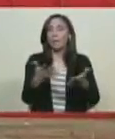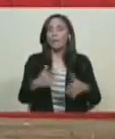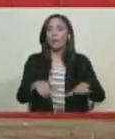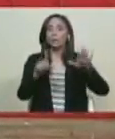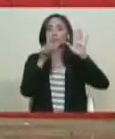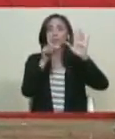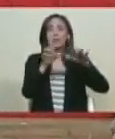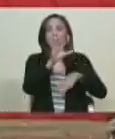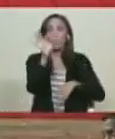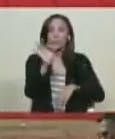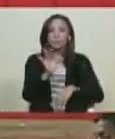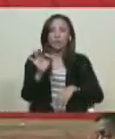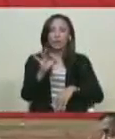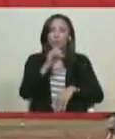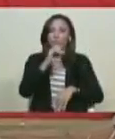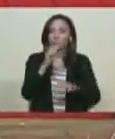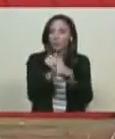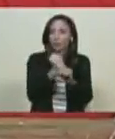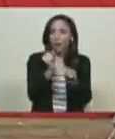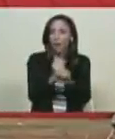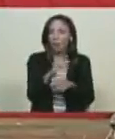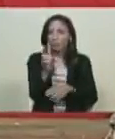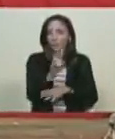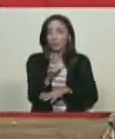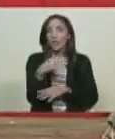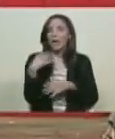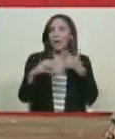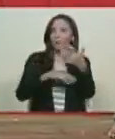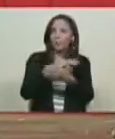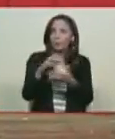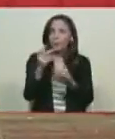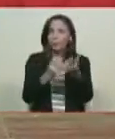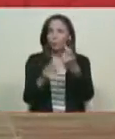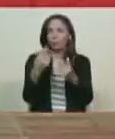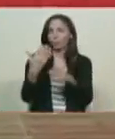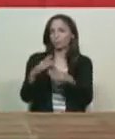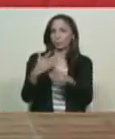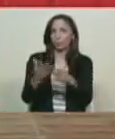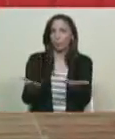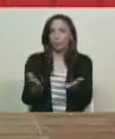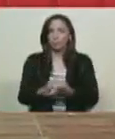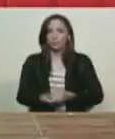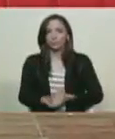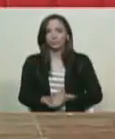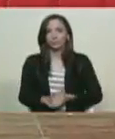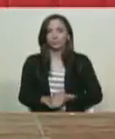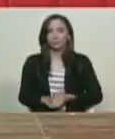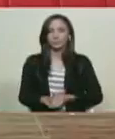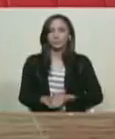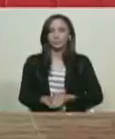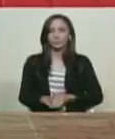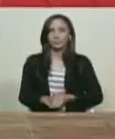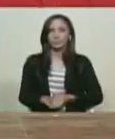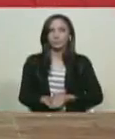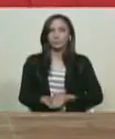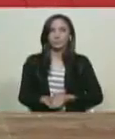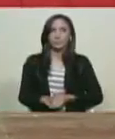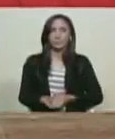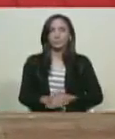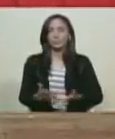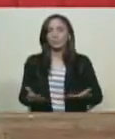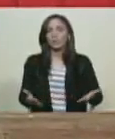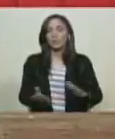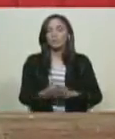6%, a pesar de la guerra económica, es casi pleno empleo que tenemos en el país. Si no fuera